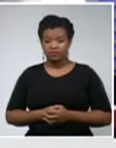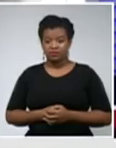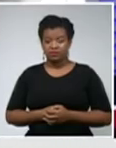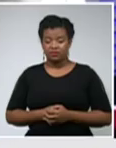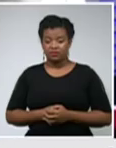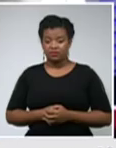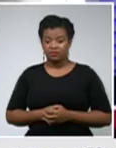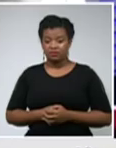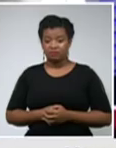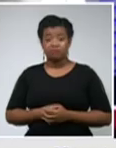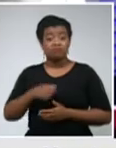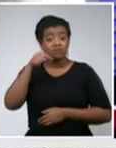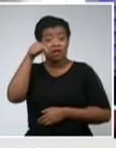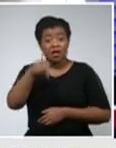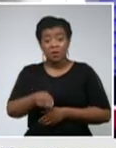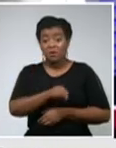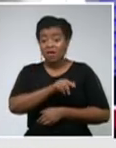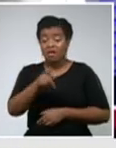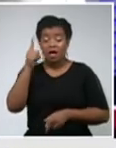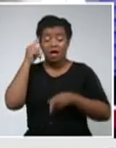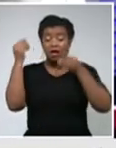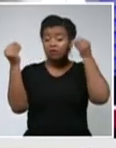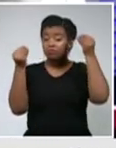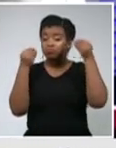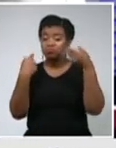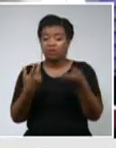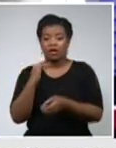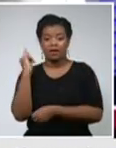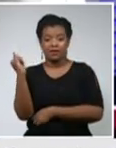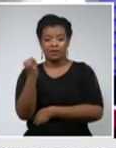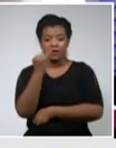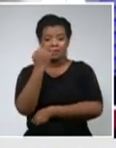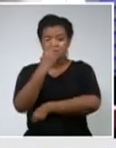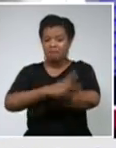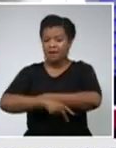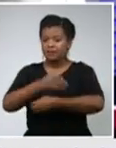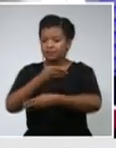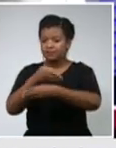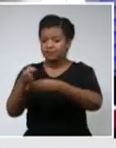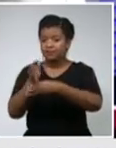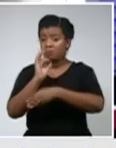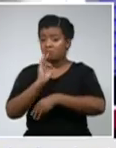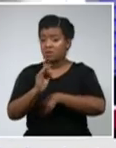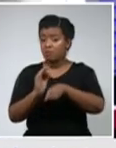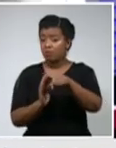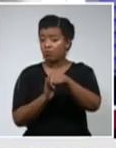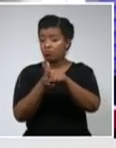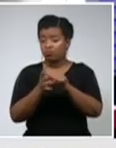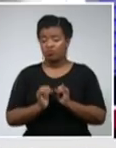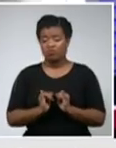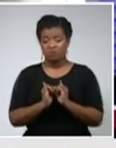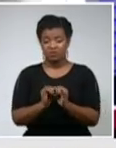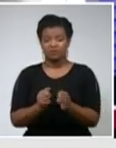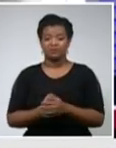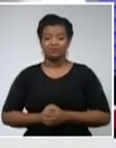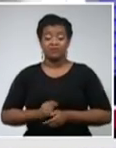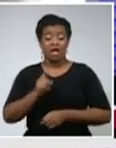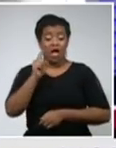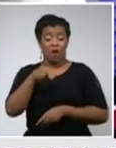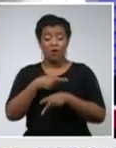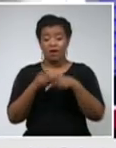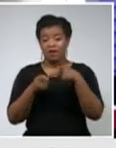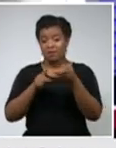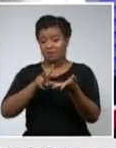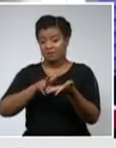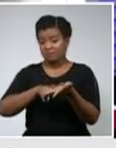inmediato entramos en el análisis de la situación internacional debido al impacto de la COVID-19. Nos acompaña en este segundo momento de